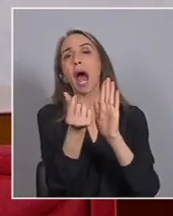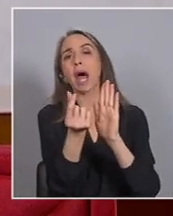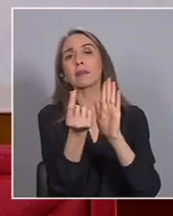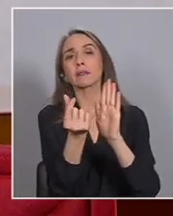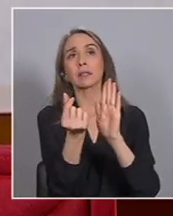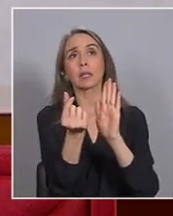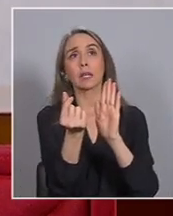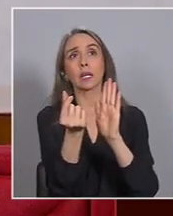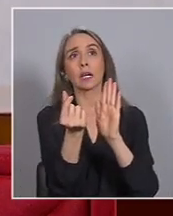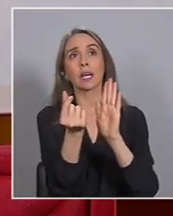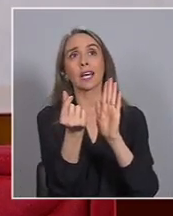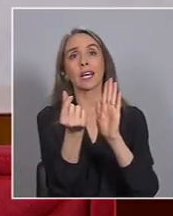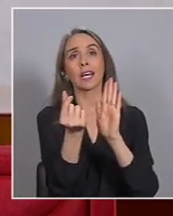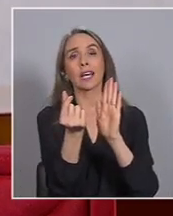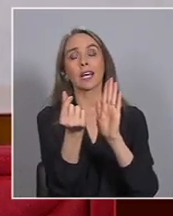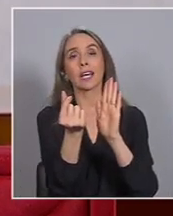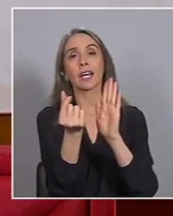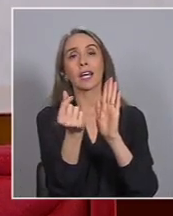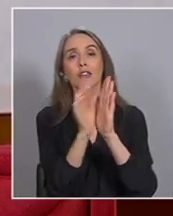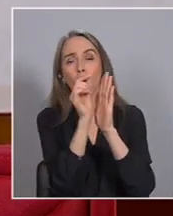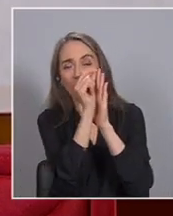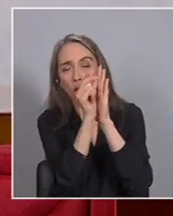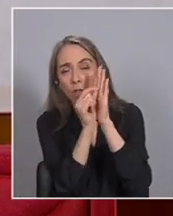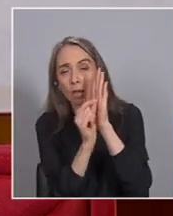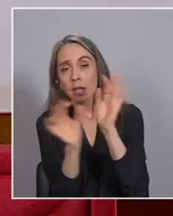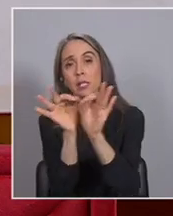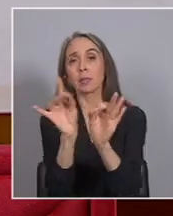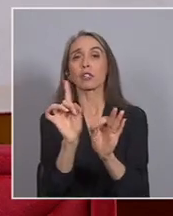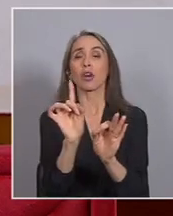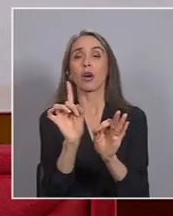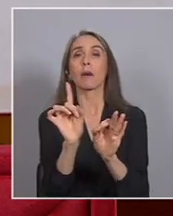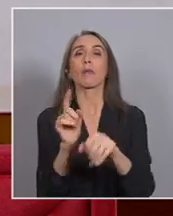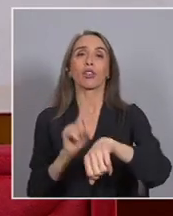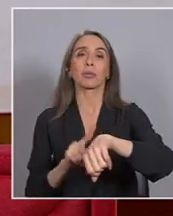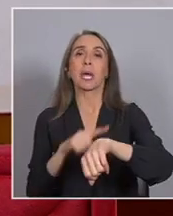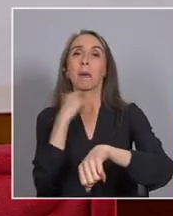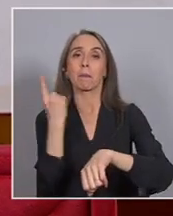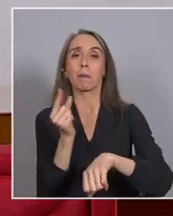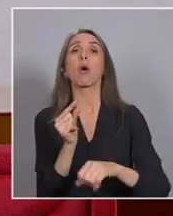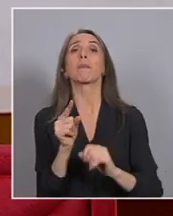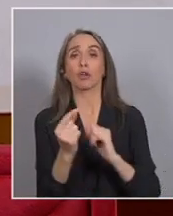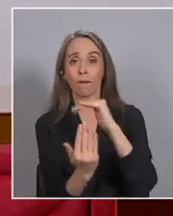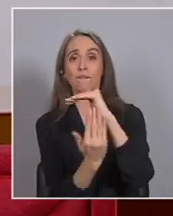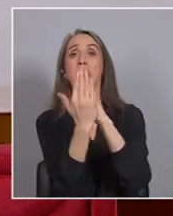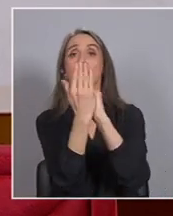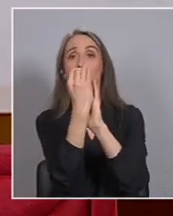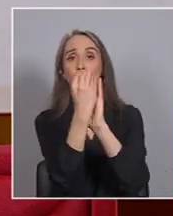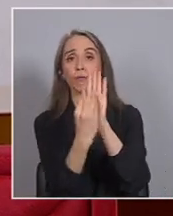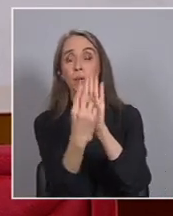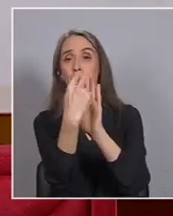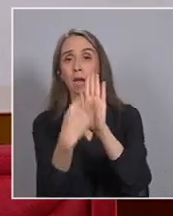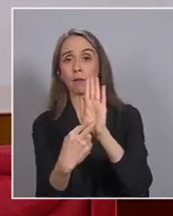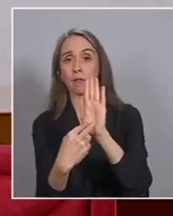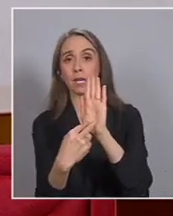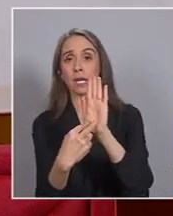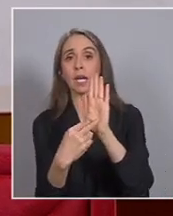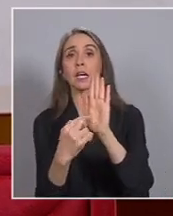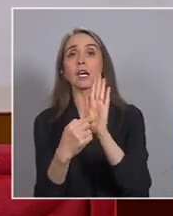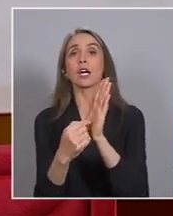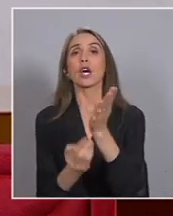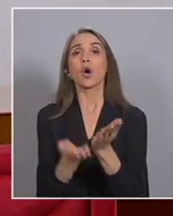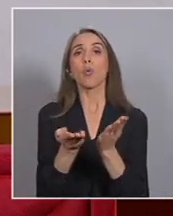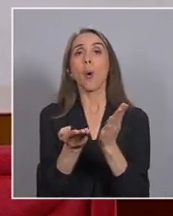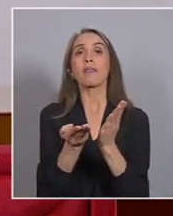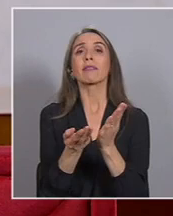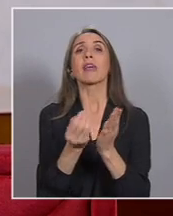en toda su fineza por el bien del tiempo, pero estará disponible en la cuenta